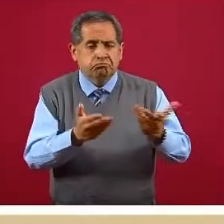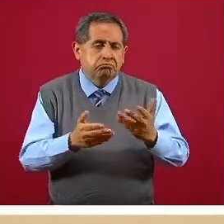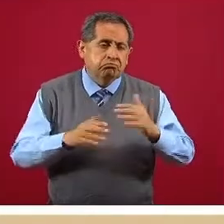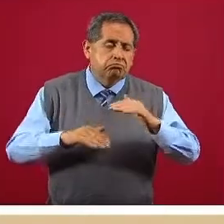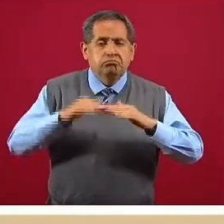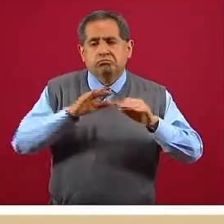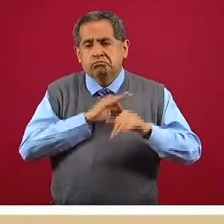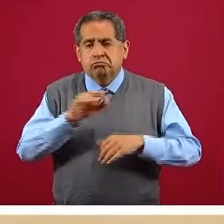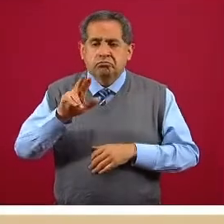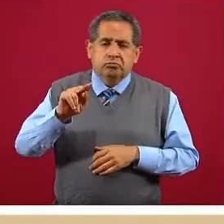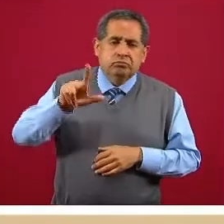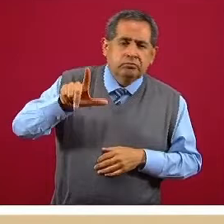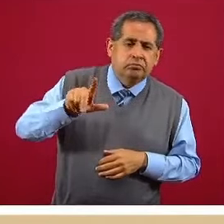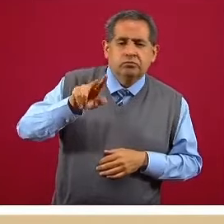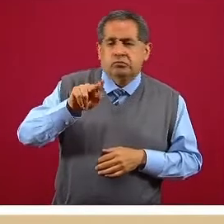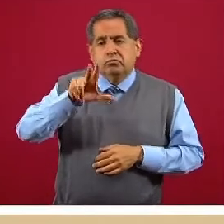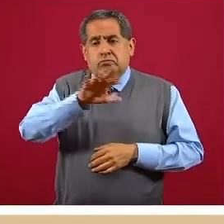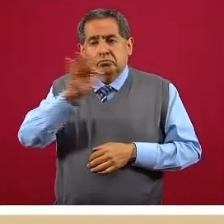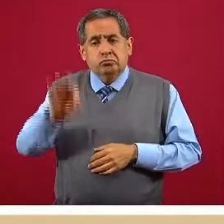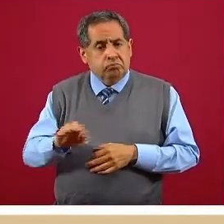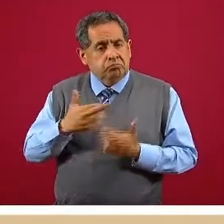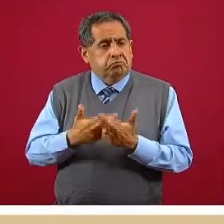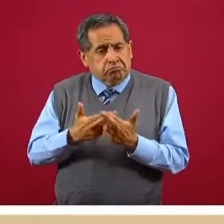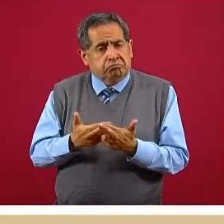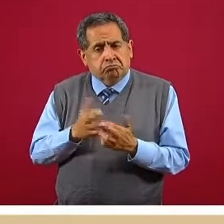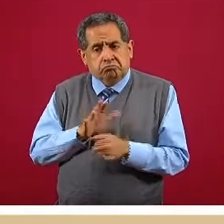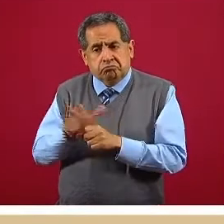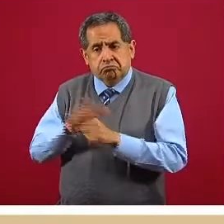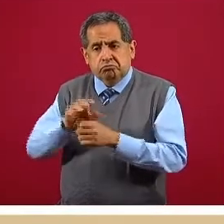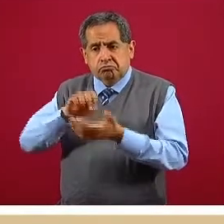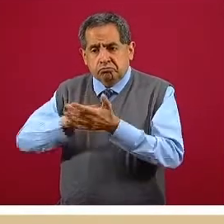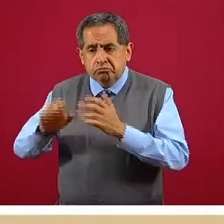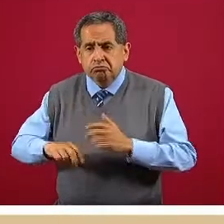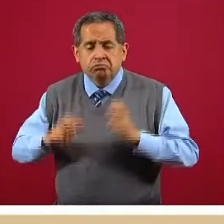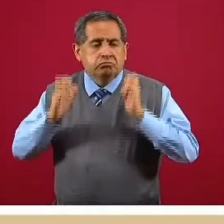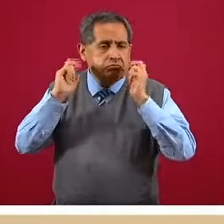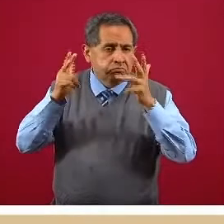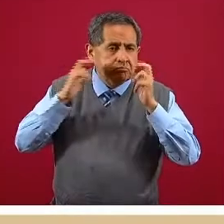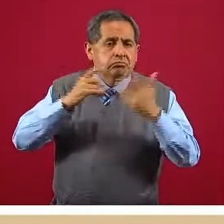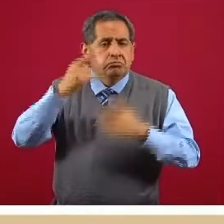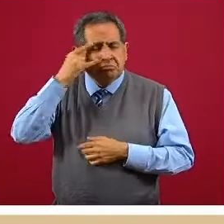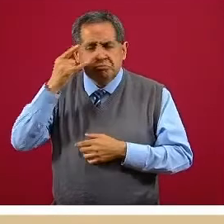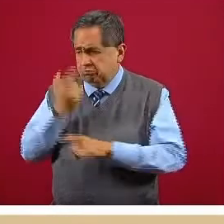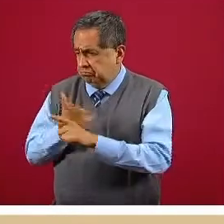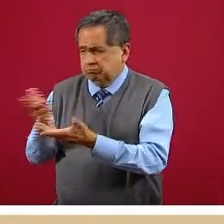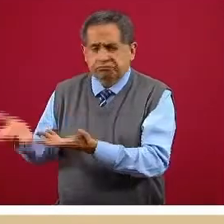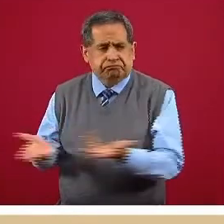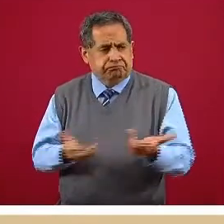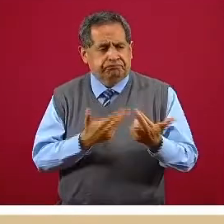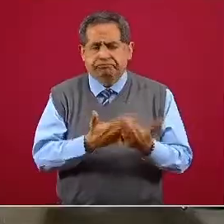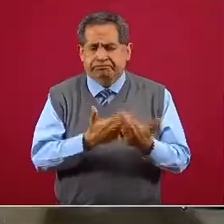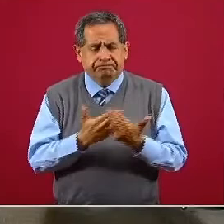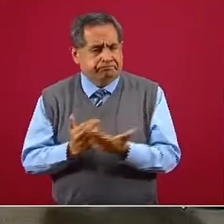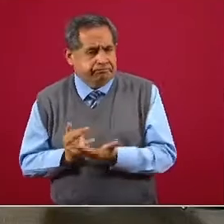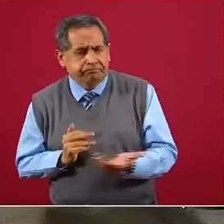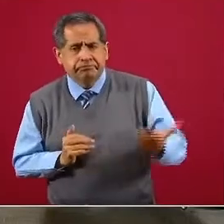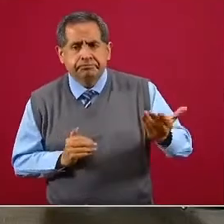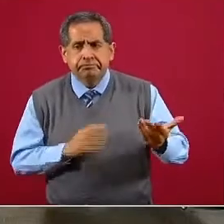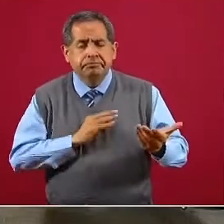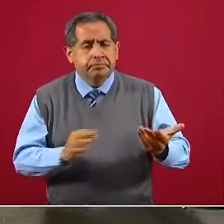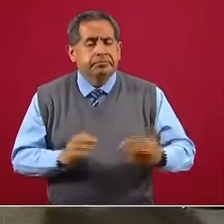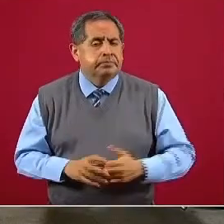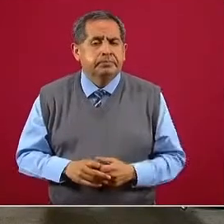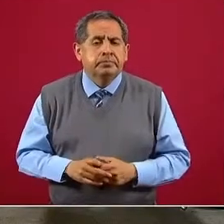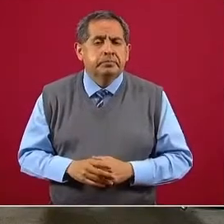como 87-88% de disponibilidad en los casos de Chiapas y de Campeche. Veamos la siguiente